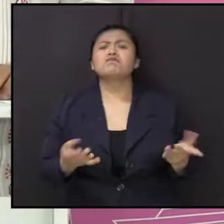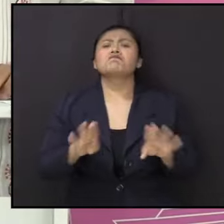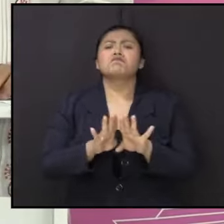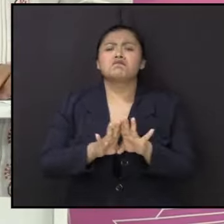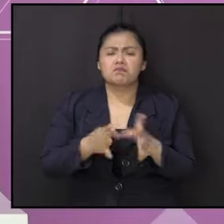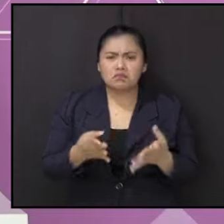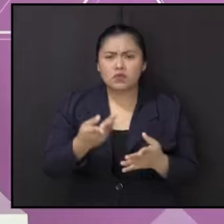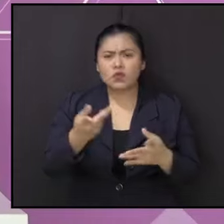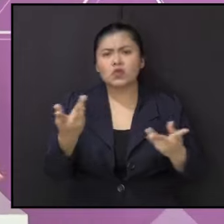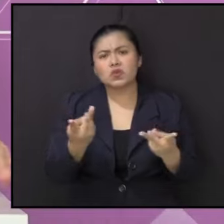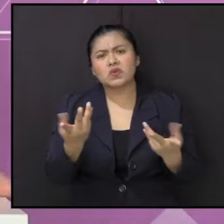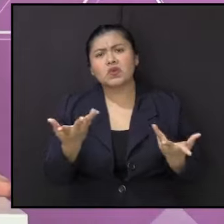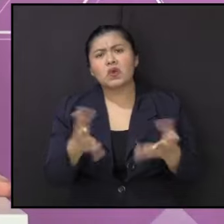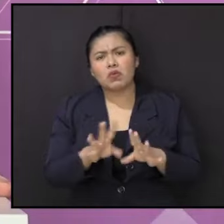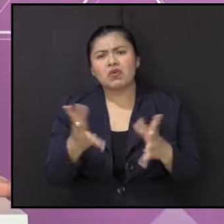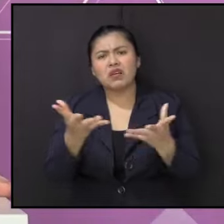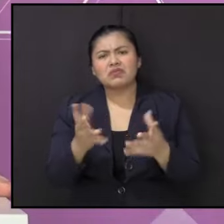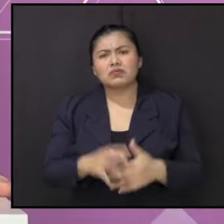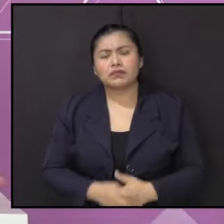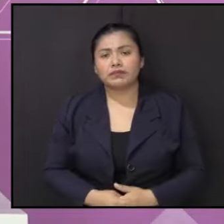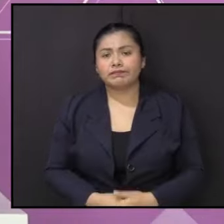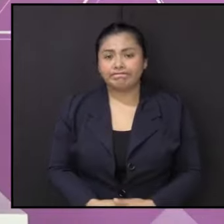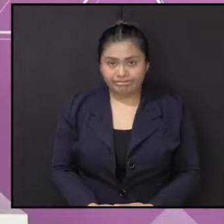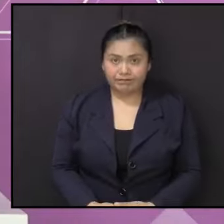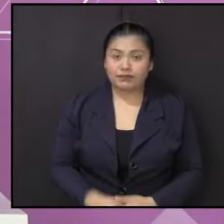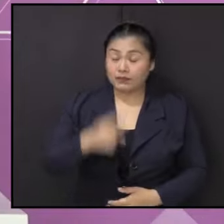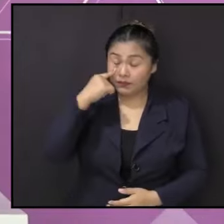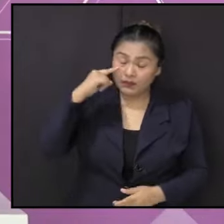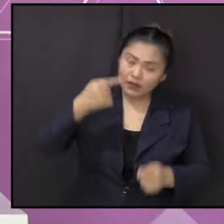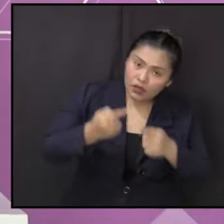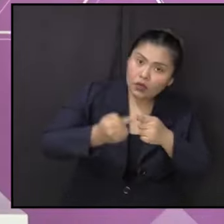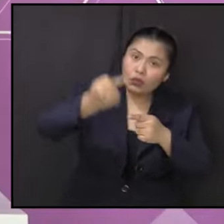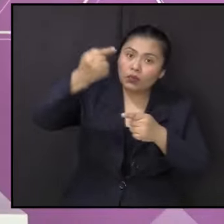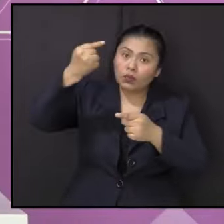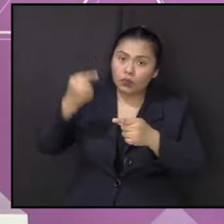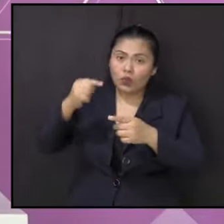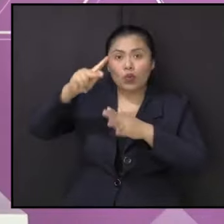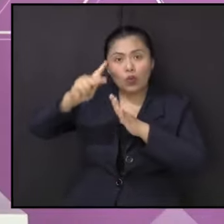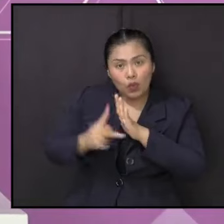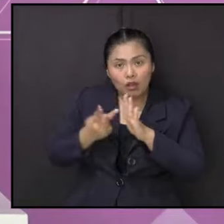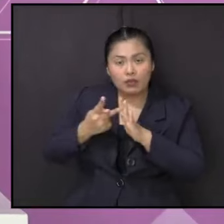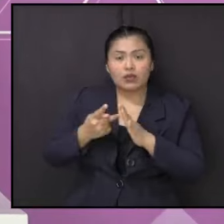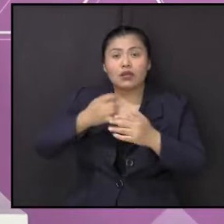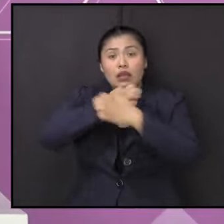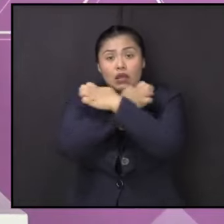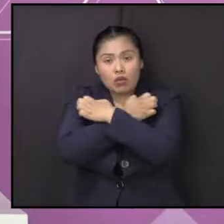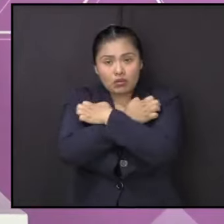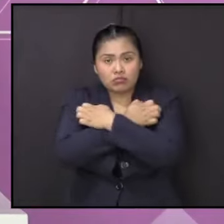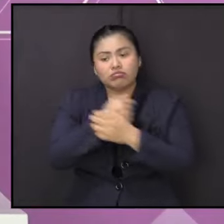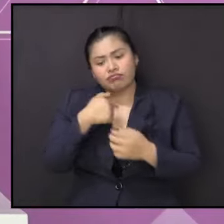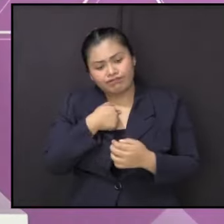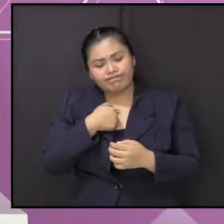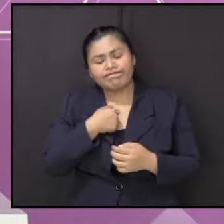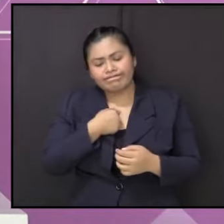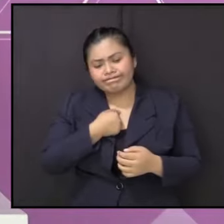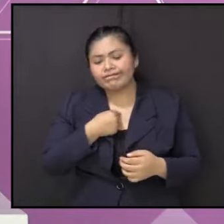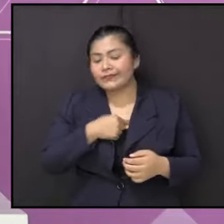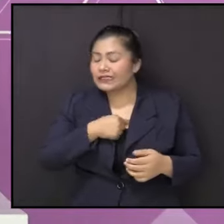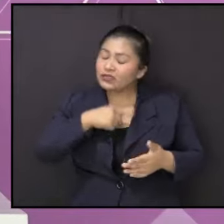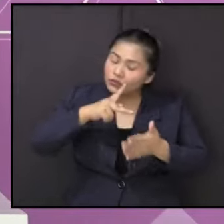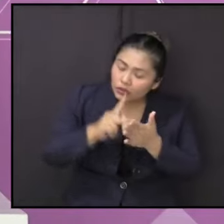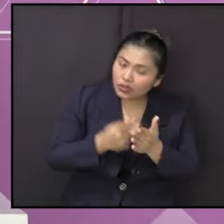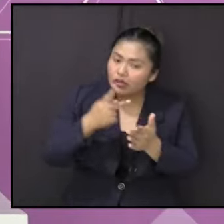legislatura? Primero, volvemos a la educación. Voy a insistir mucho como maestra en la parte de educativa porque he visto